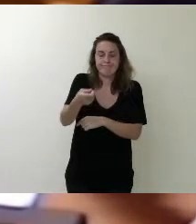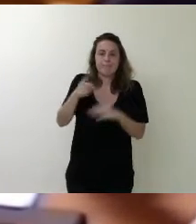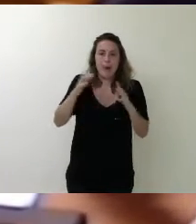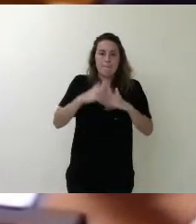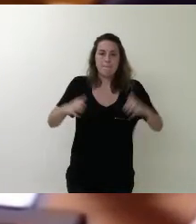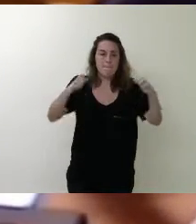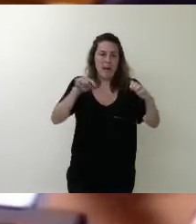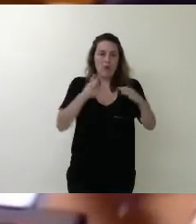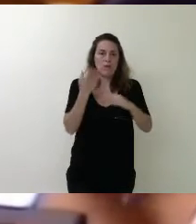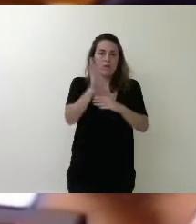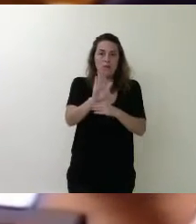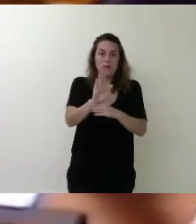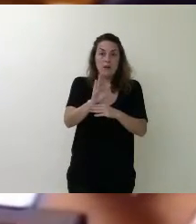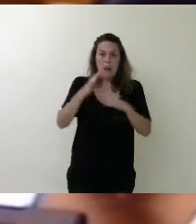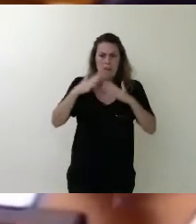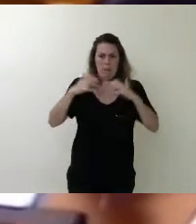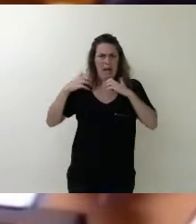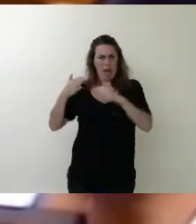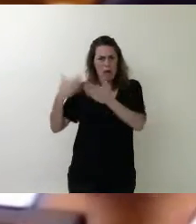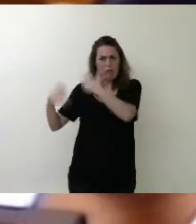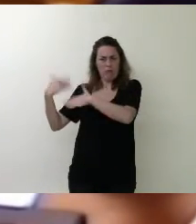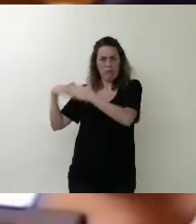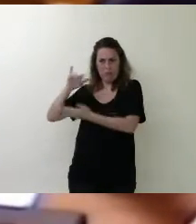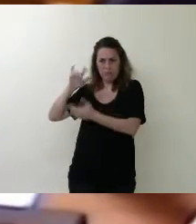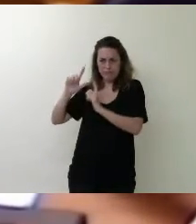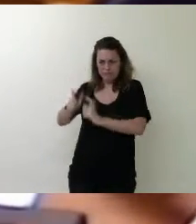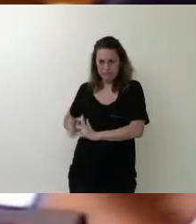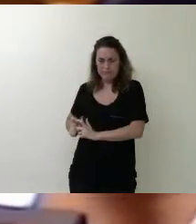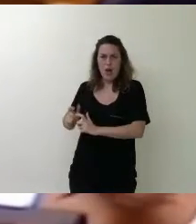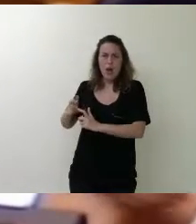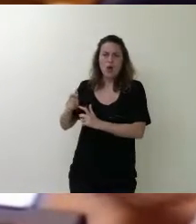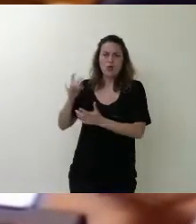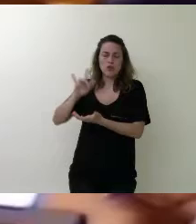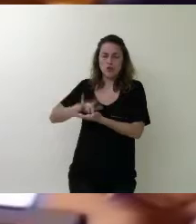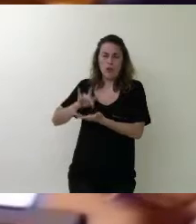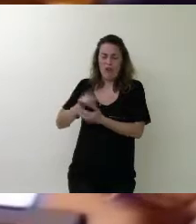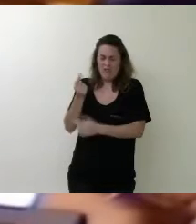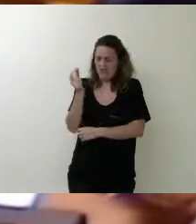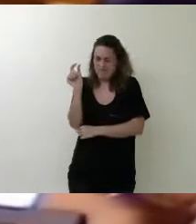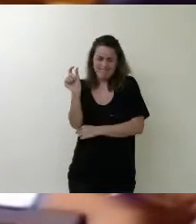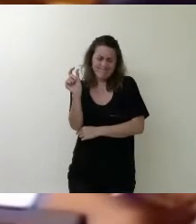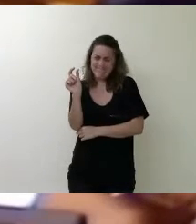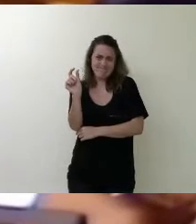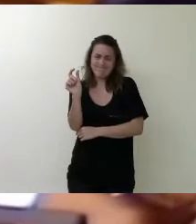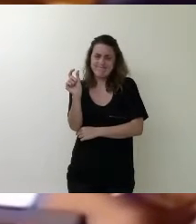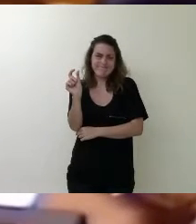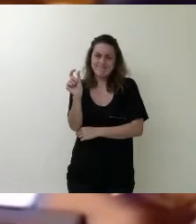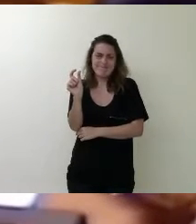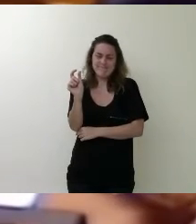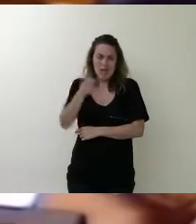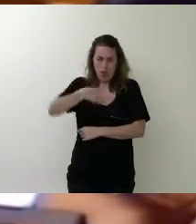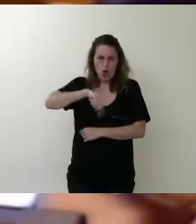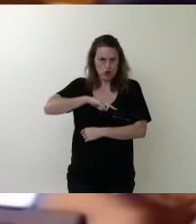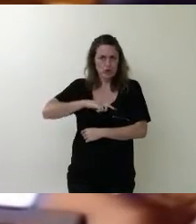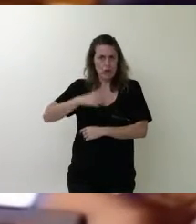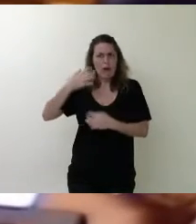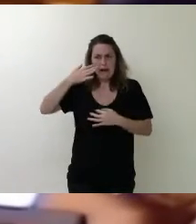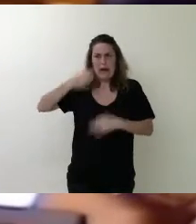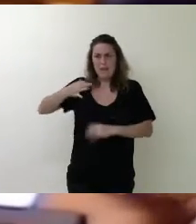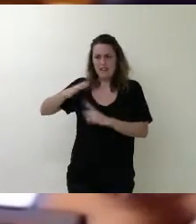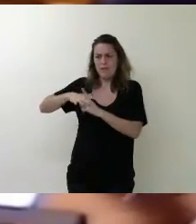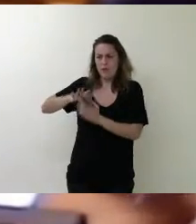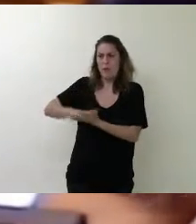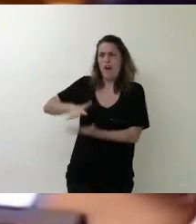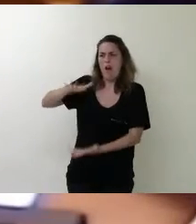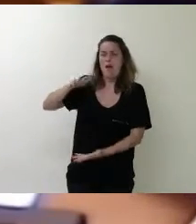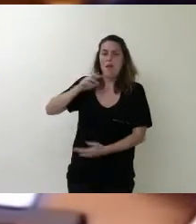plenos anteriores, son cantidades muy pequeñas y son facturas muy puntuales de un volumen ingente de facturas que maneja esta corporación con un presupuesto cercano a los